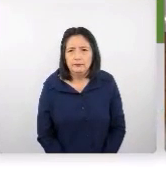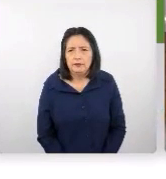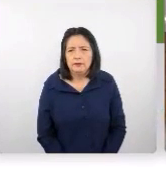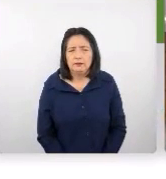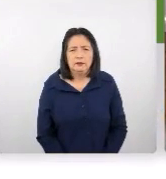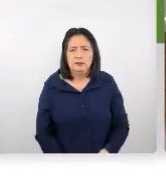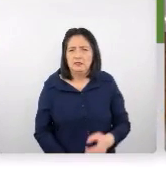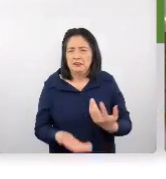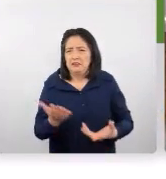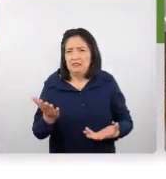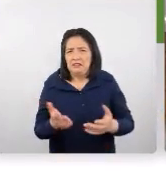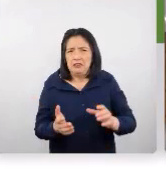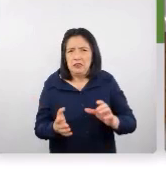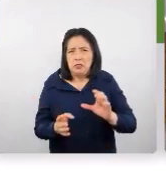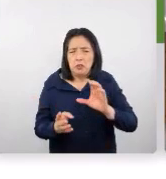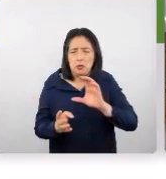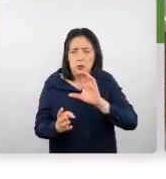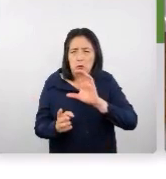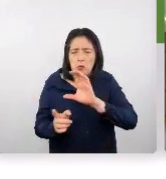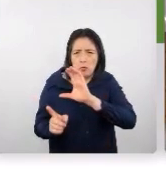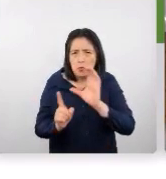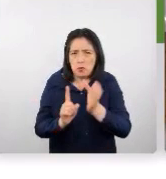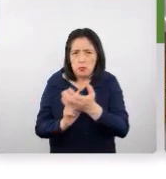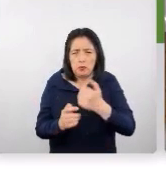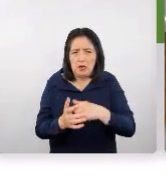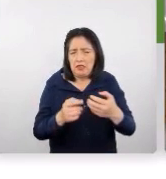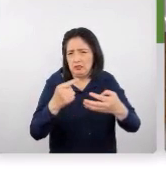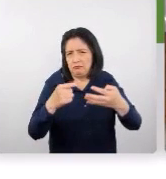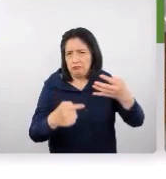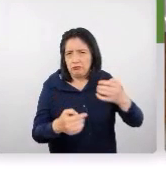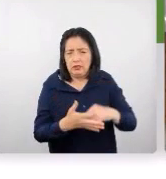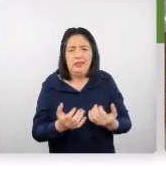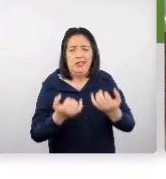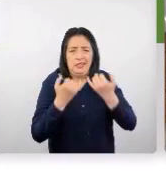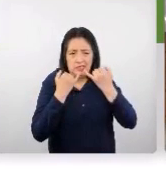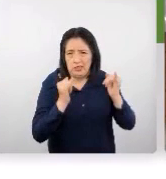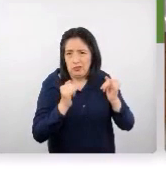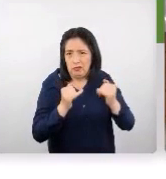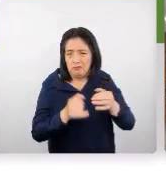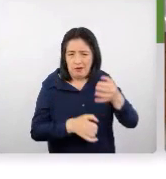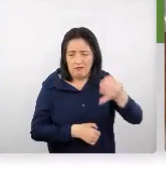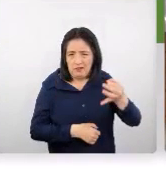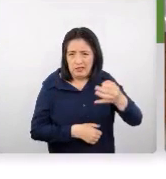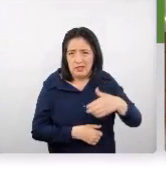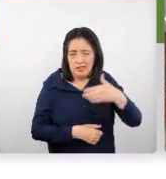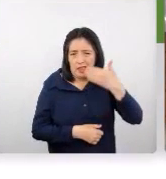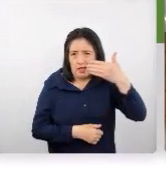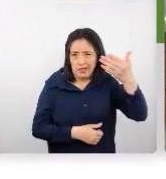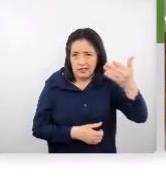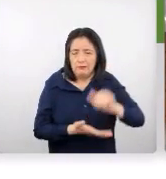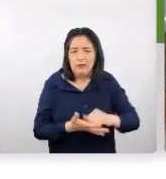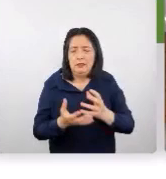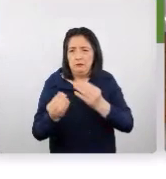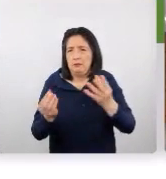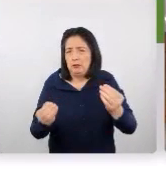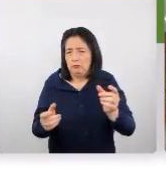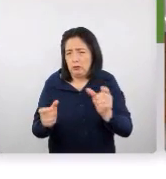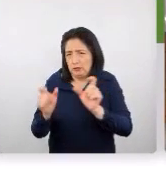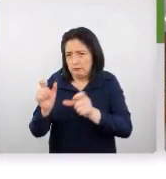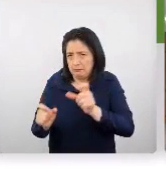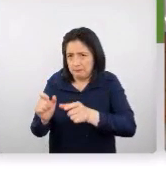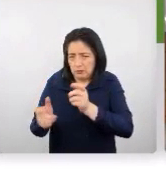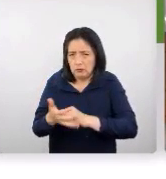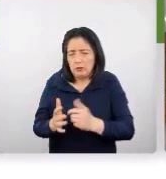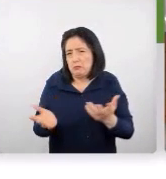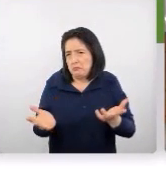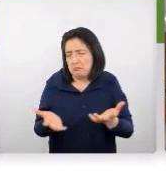Generalidades culturales que son importantes a tener en cuenta. La lengua oficial es el árabe, pero la gran mayoría de los residentes, precisamente por